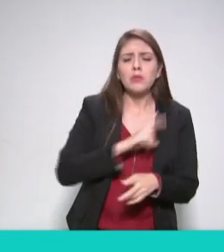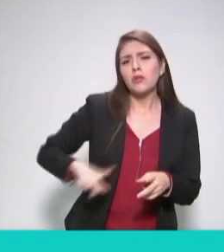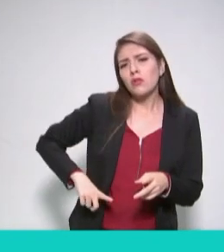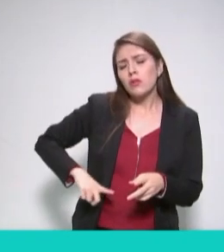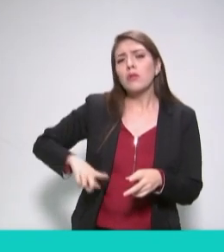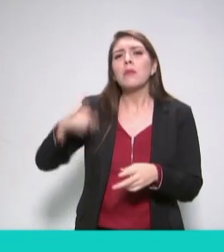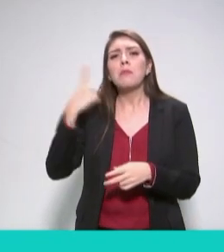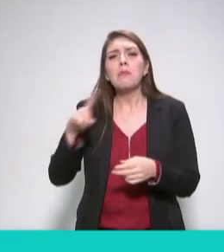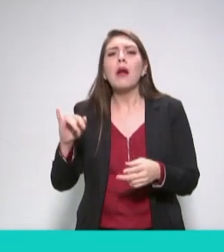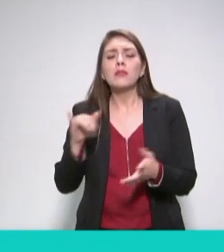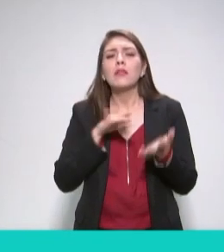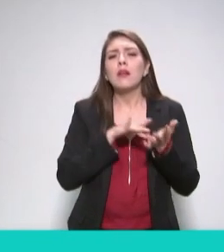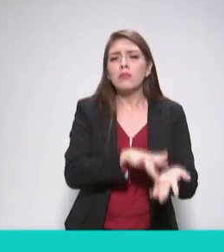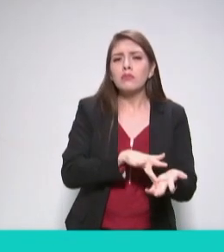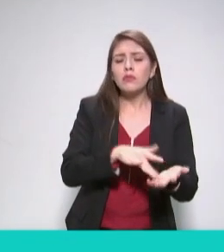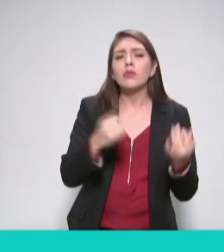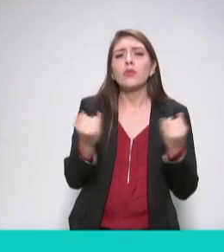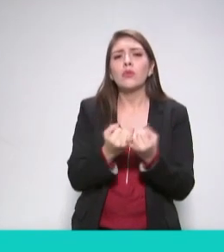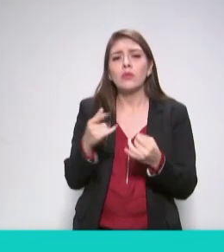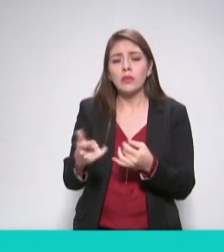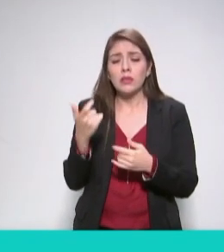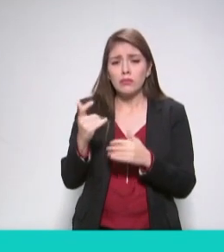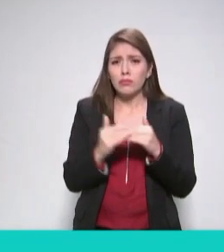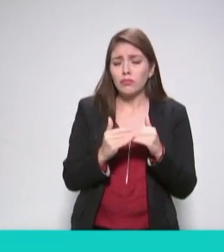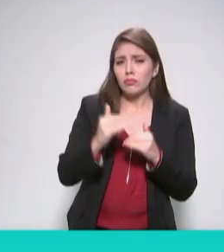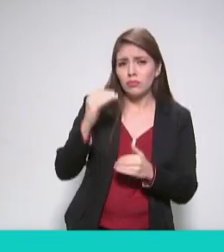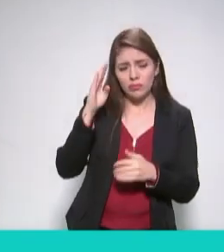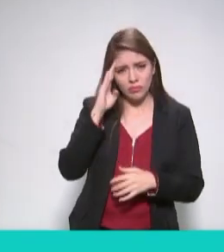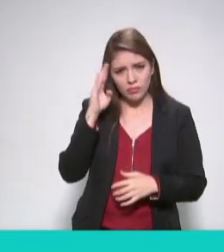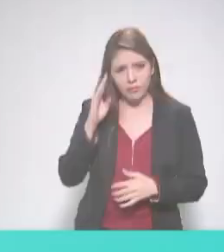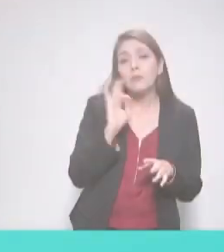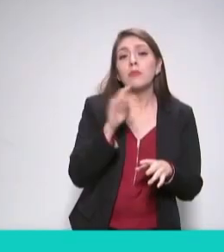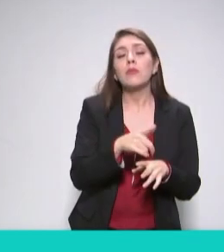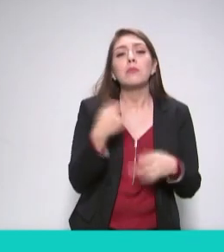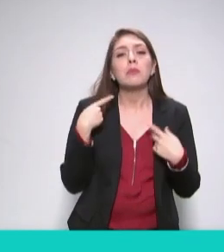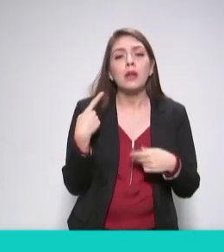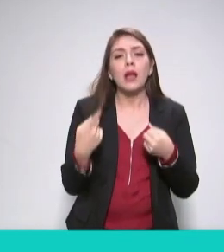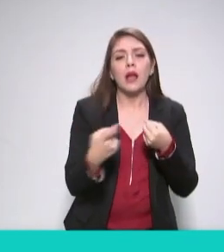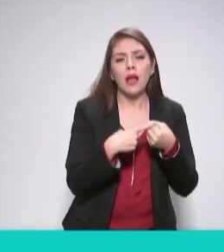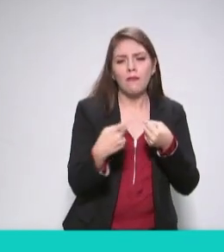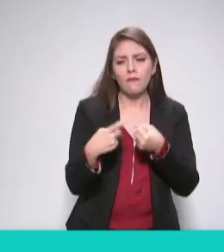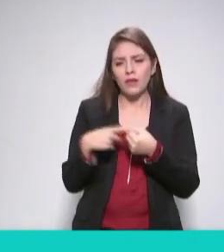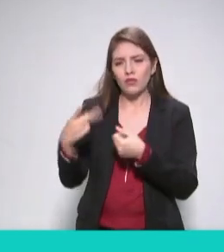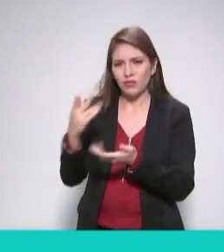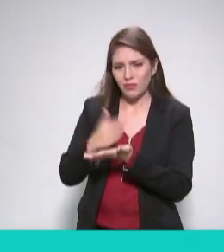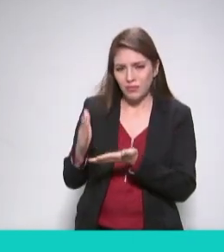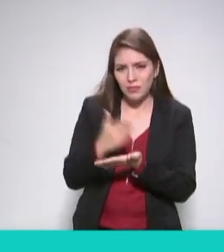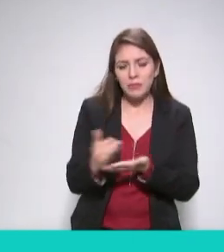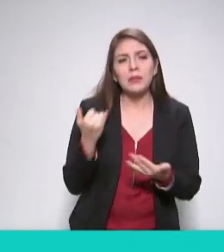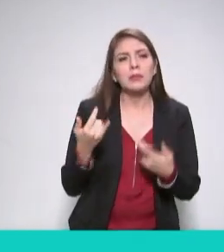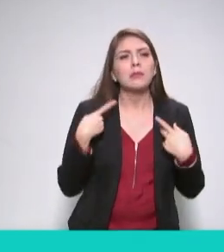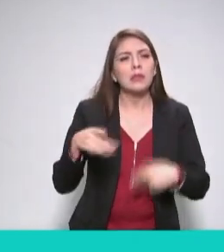involucrarse en él así como a trasladar tanto el costo al erario público en respuesta al particular que solicitó esa